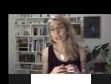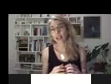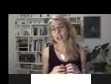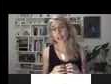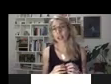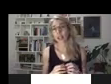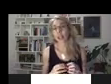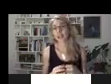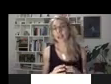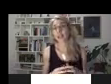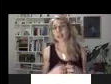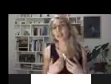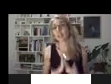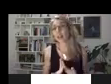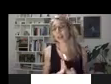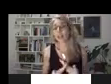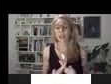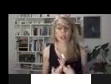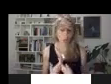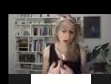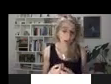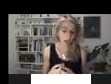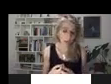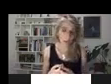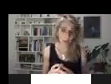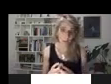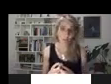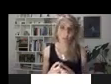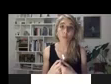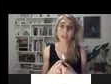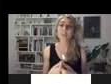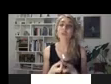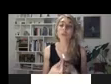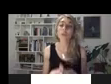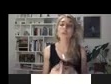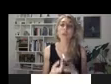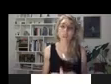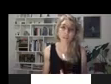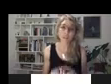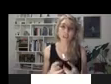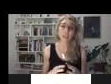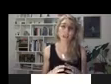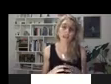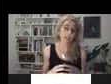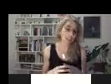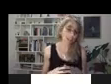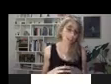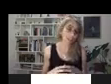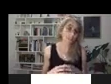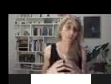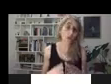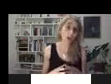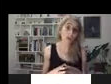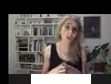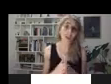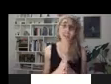coleccionistas esta identidad en las cuales es súper importante que